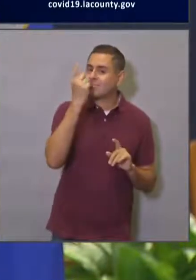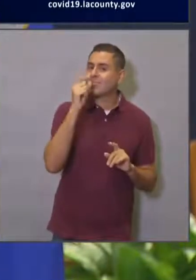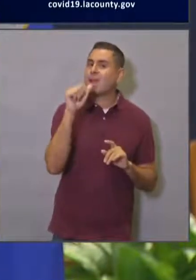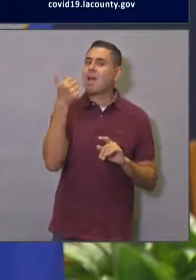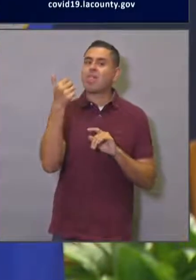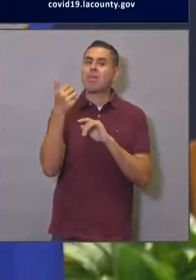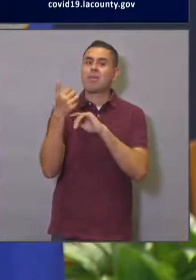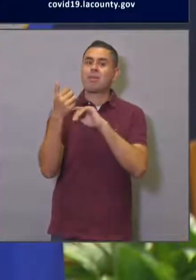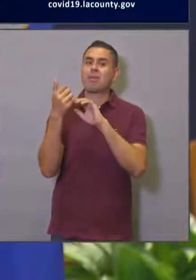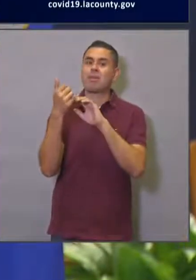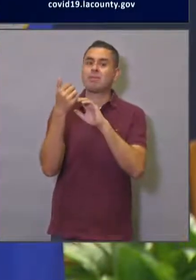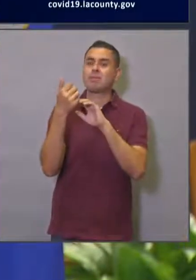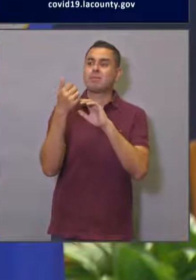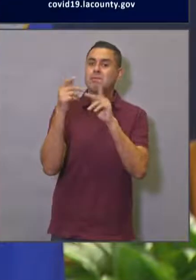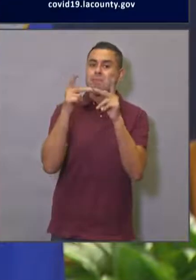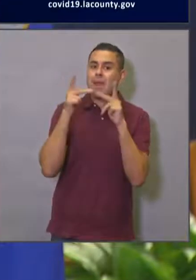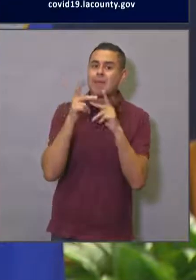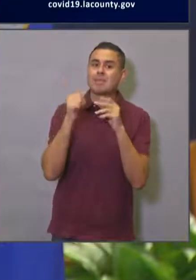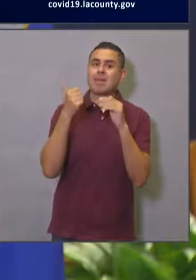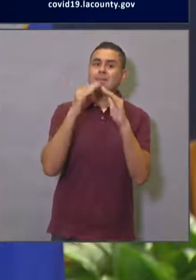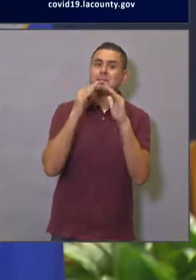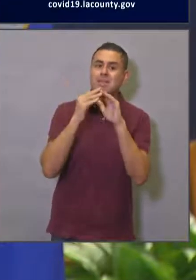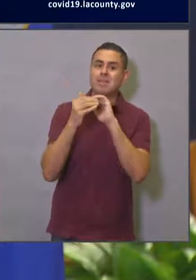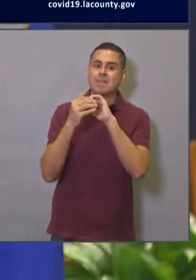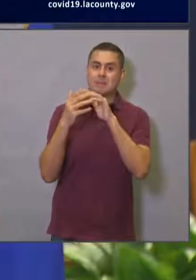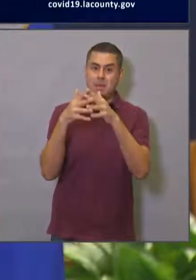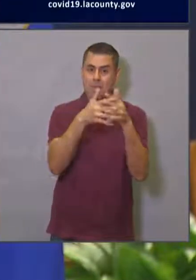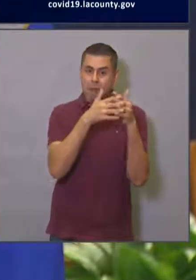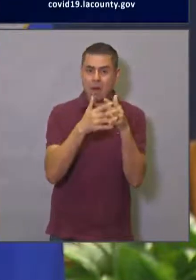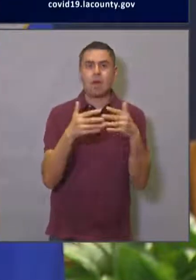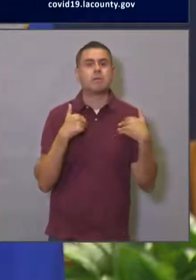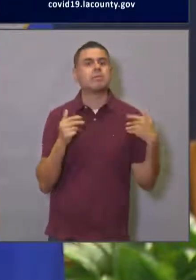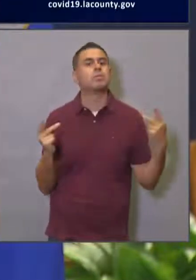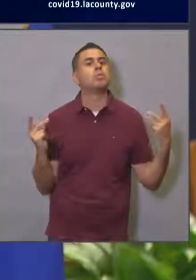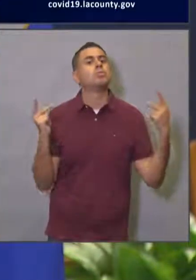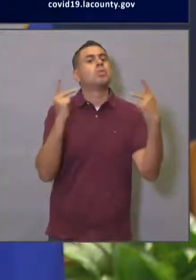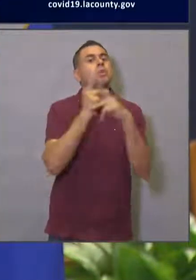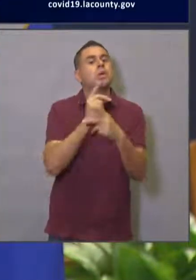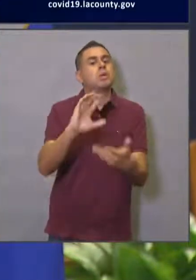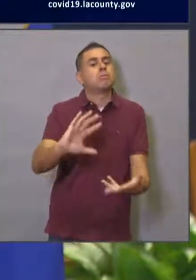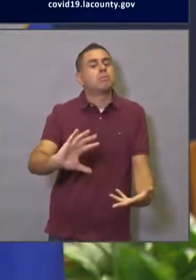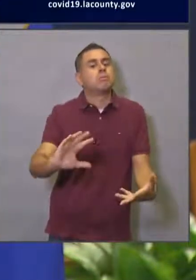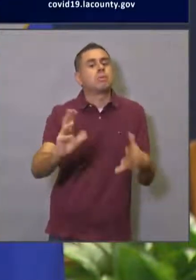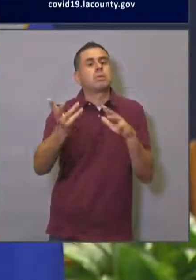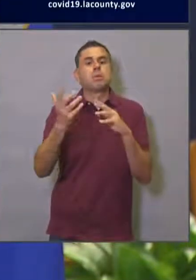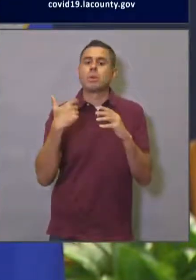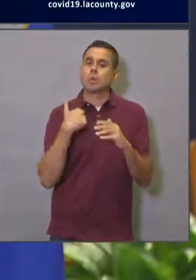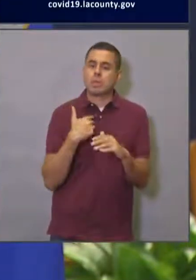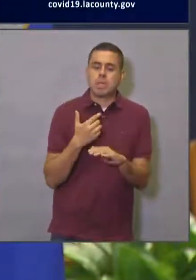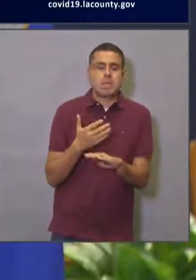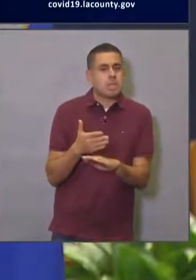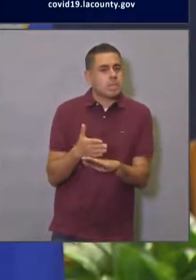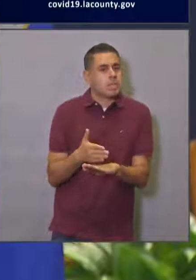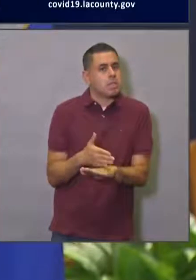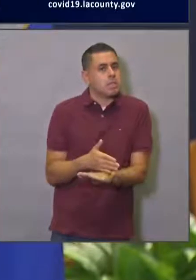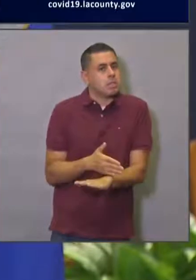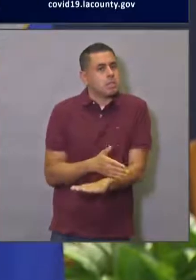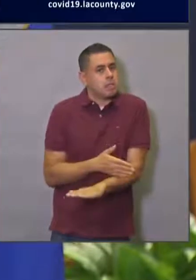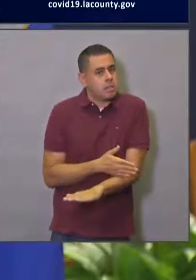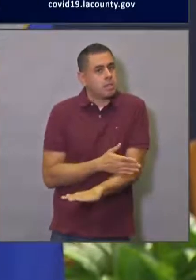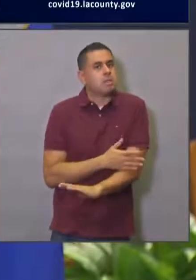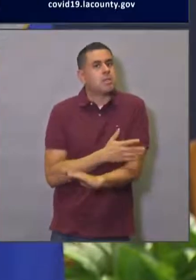en todo el país. Vale destacar que hemos sido cuidadosos en tratar de llevar una vida